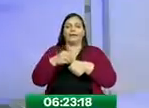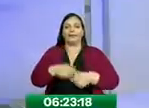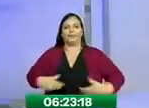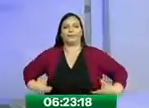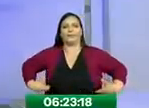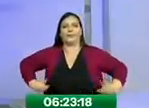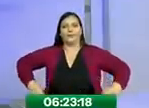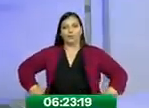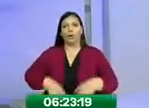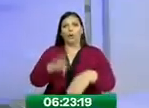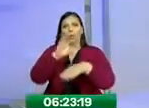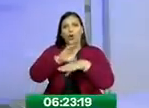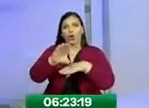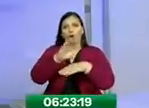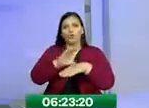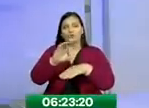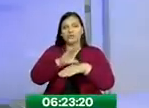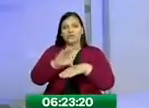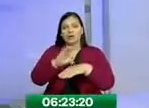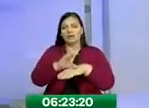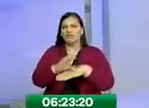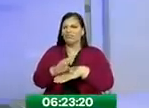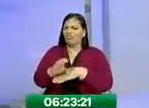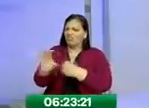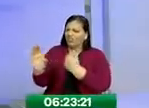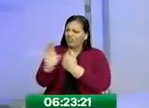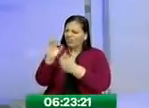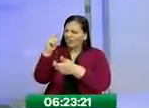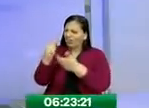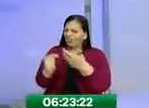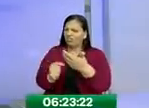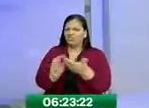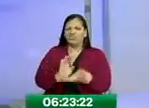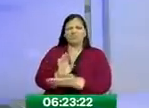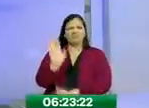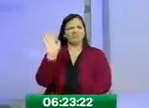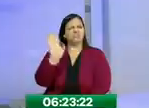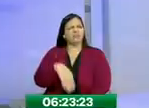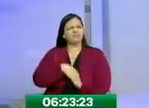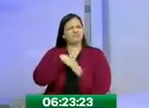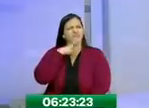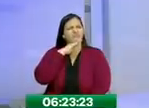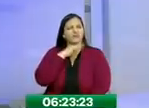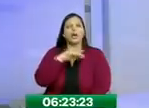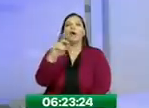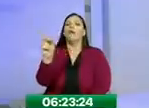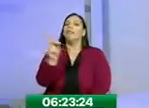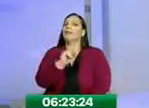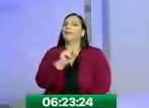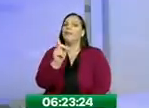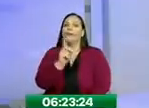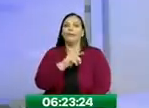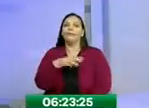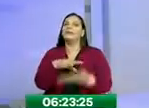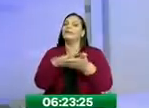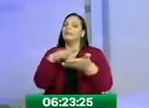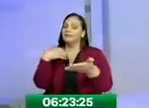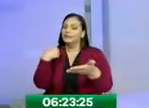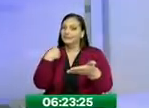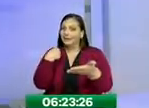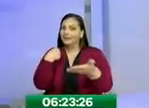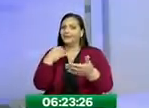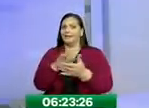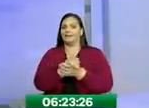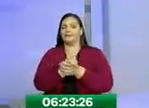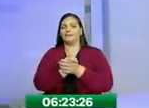siempre pendiente de que este virus solamente sea algo pasajero y que sea un mal recuerdo en nuestras vidas, ahora que está